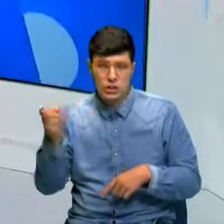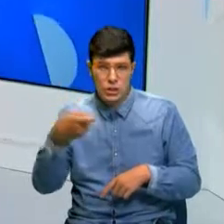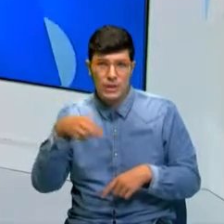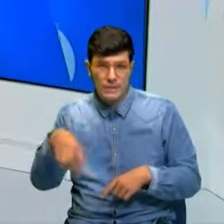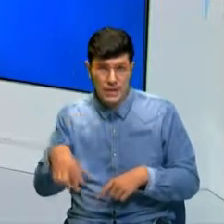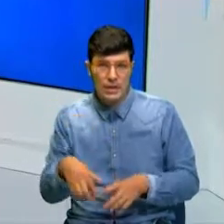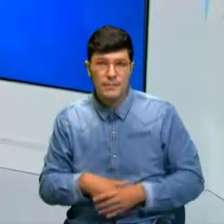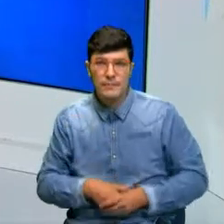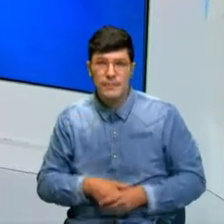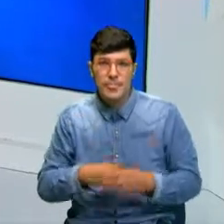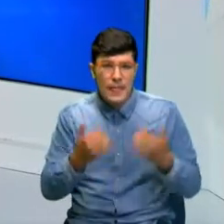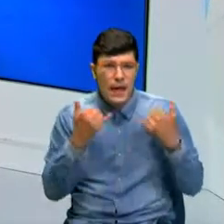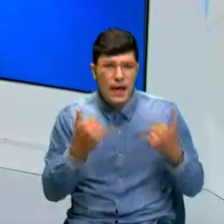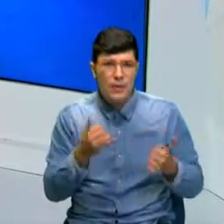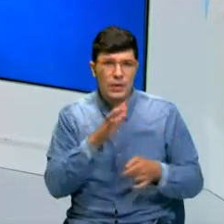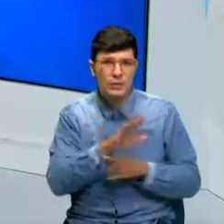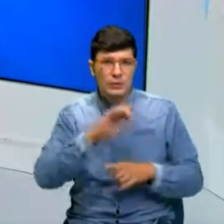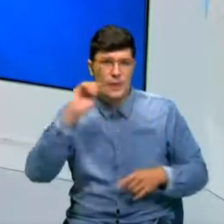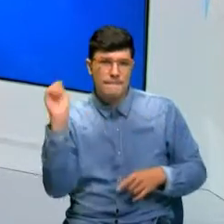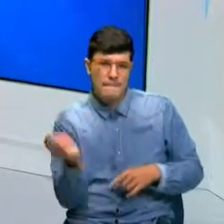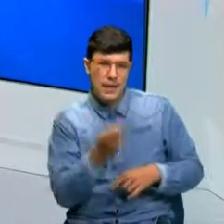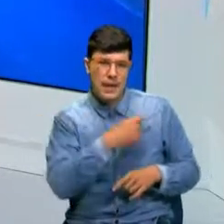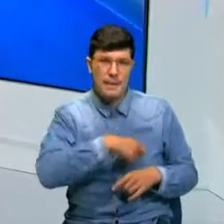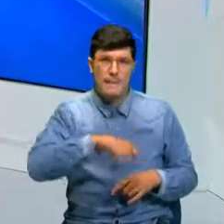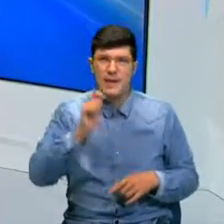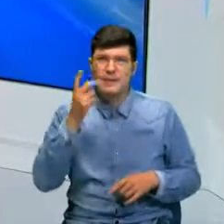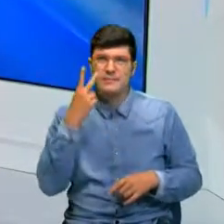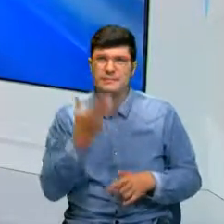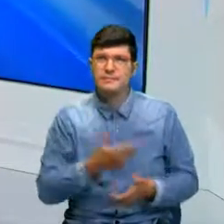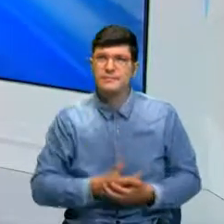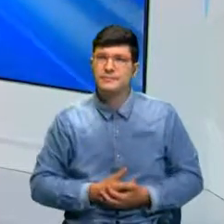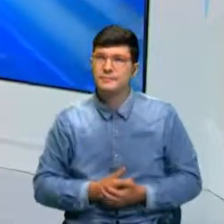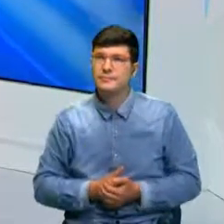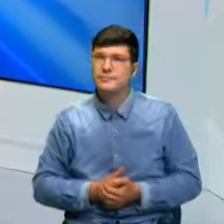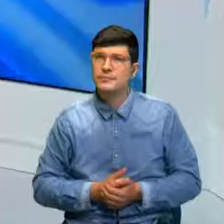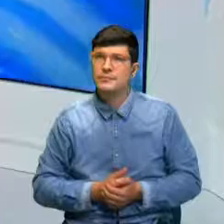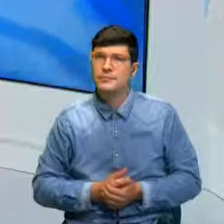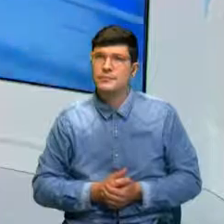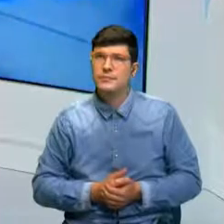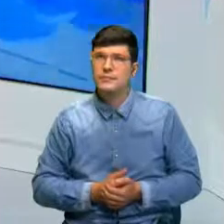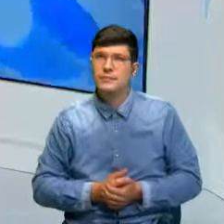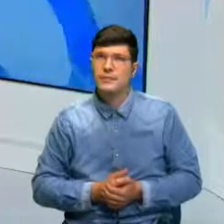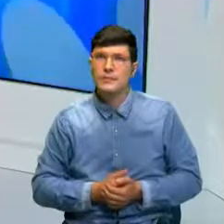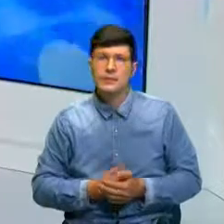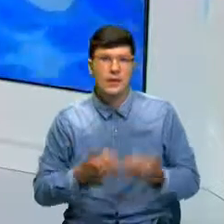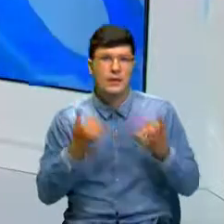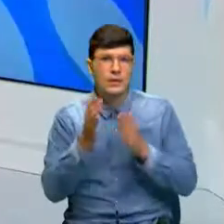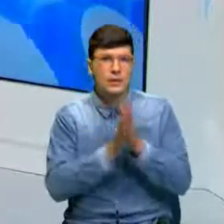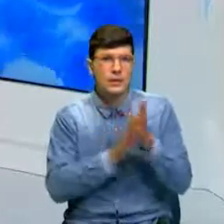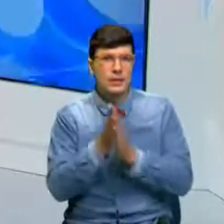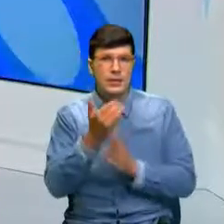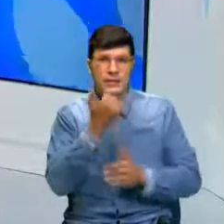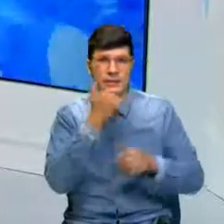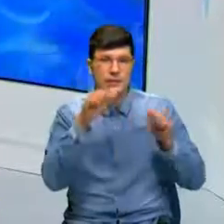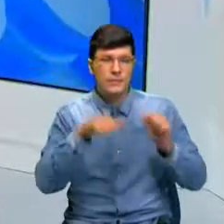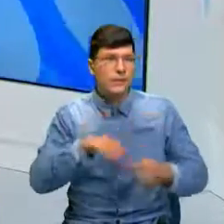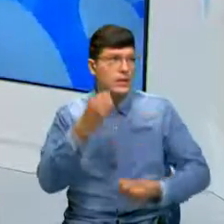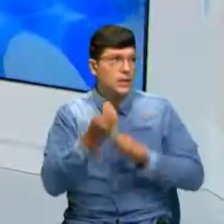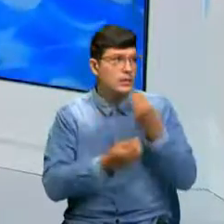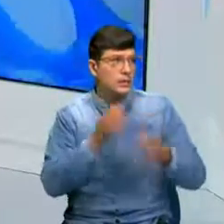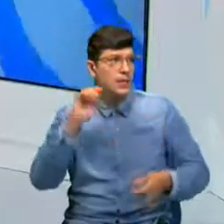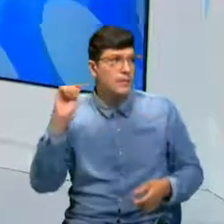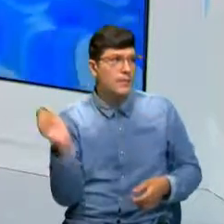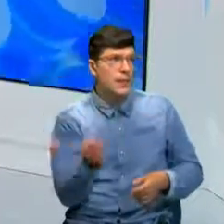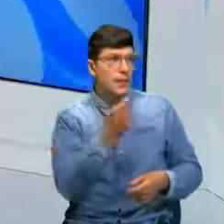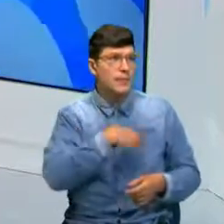Y hablamos de la actualidad del tenis de campo en el departamento norte de Santander, porque hay grandes expectativas por lo que puedan realizar los tenistas cucuteños en los próximos